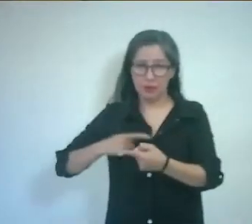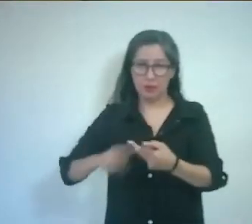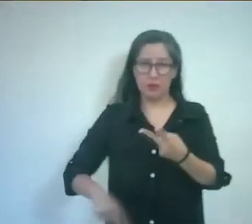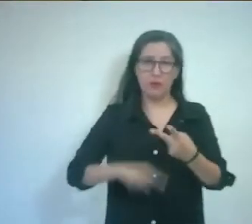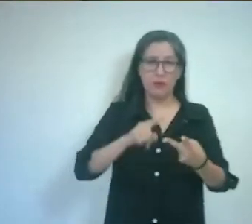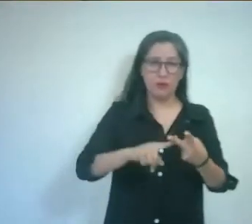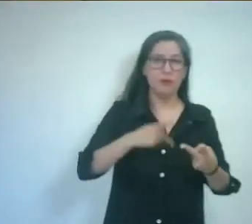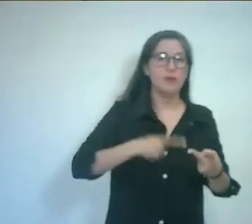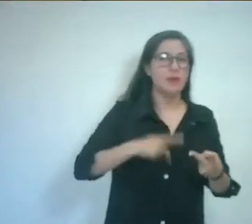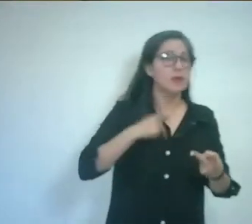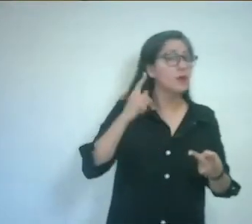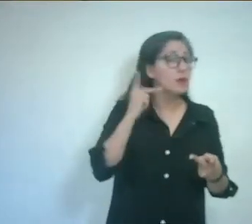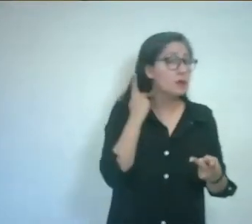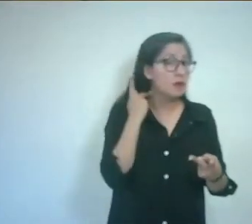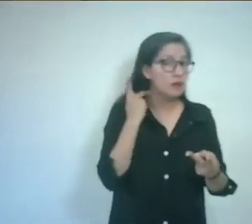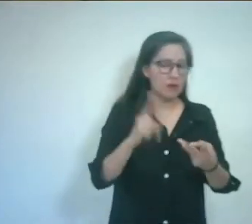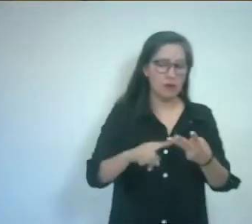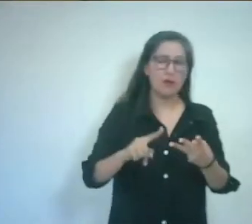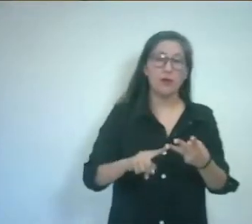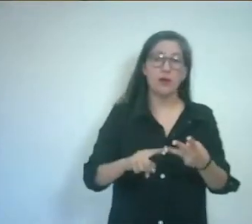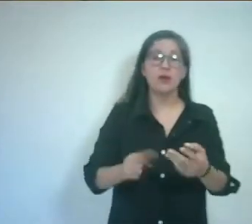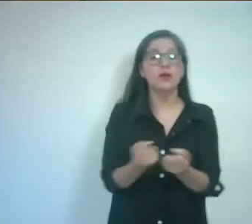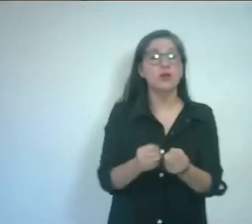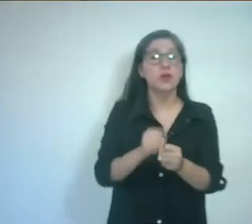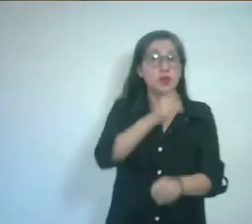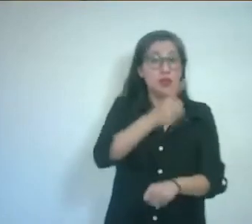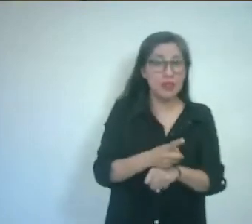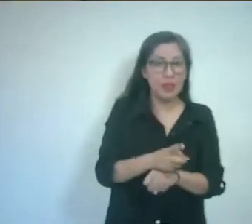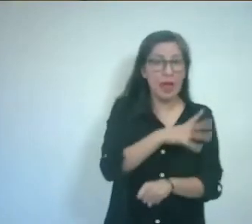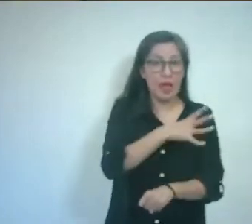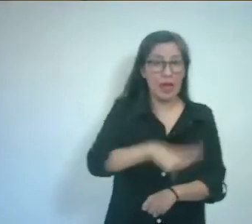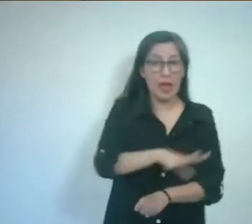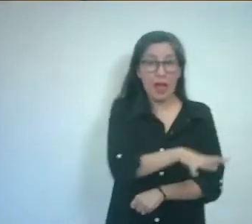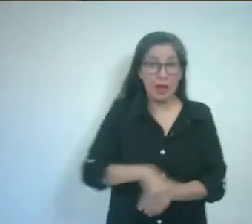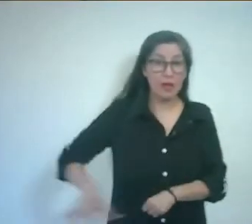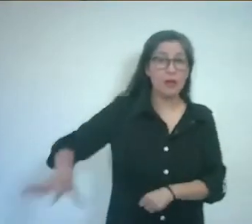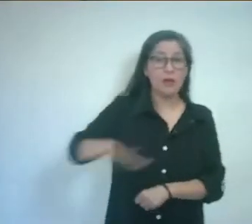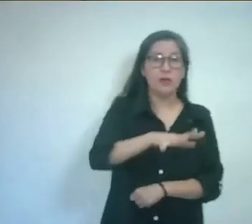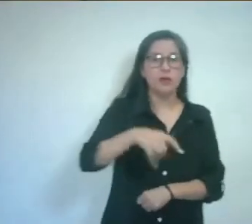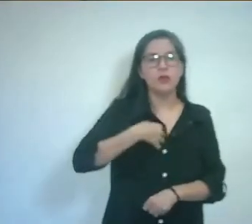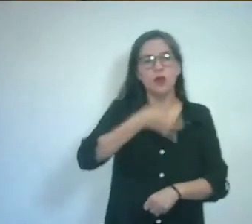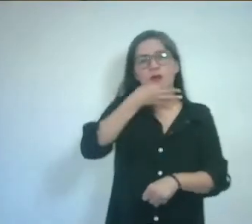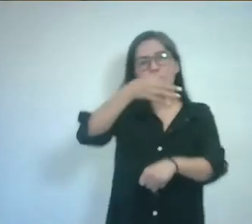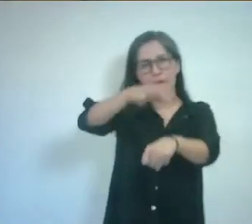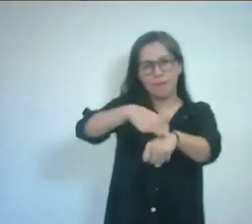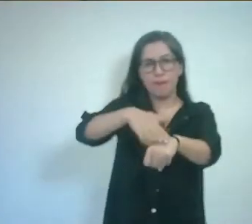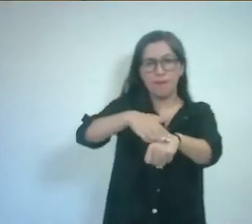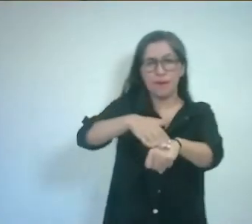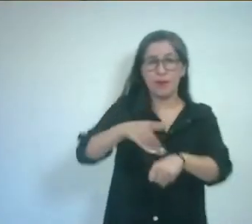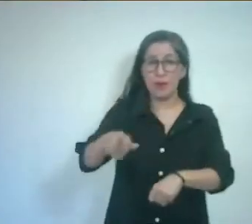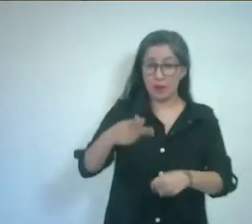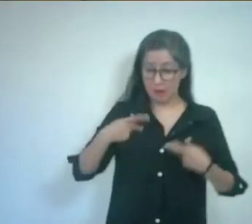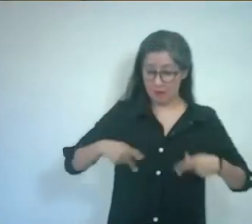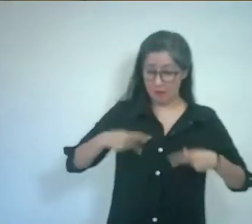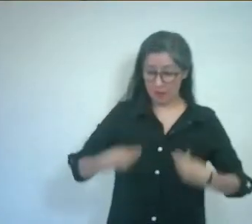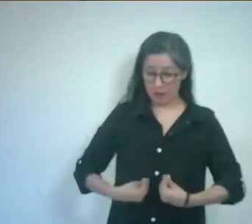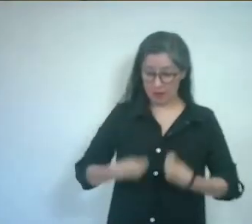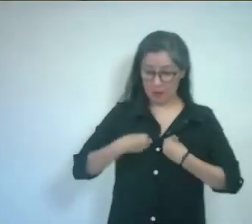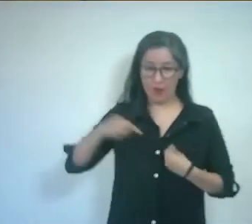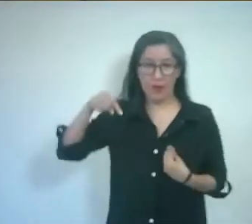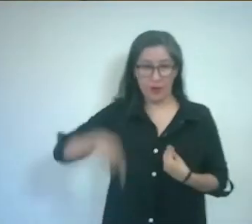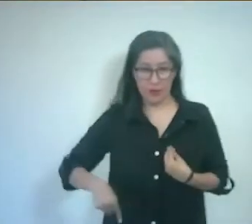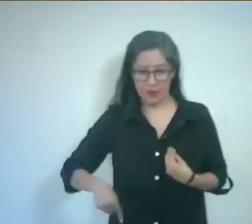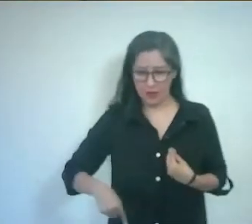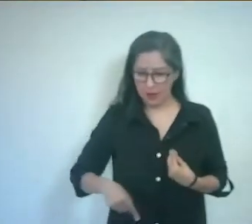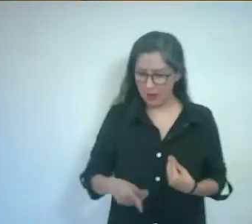políticos y la sociedad en general. A ustedes les hago el siguiente llamado. A la ciudadanía potosina inscrita en el